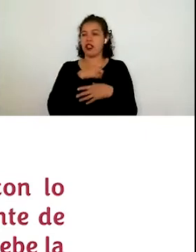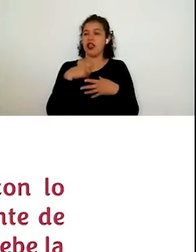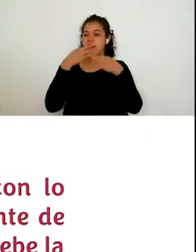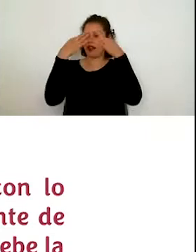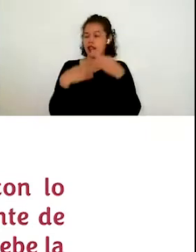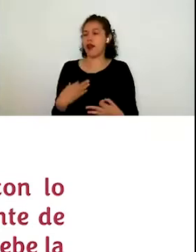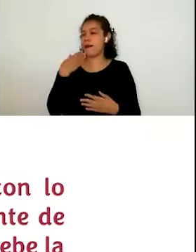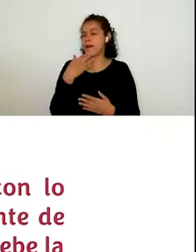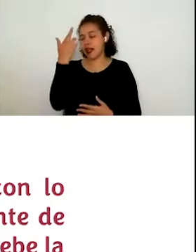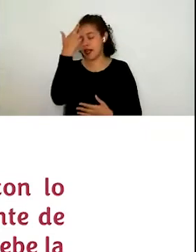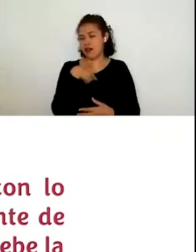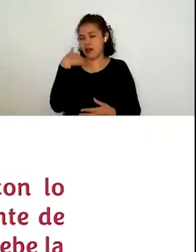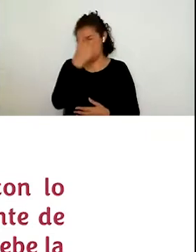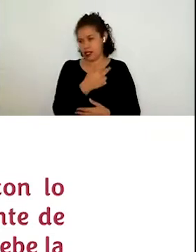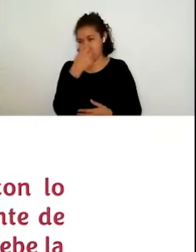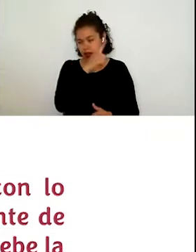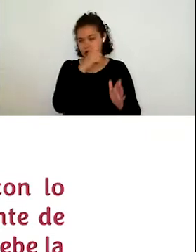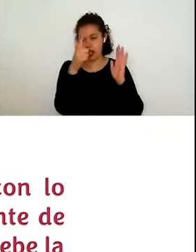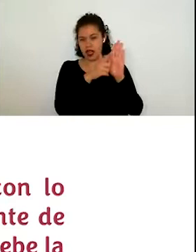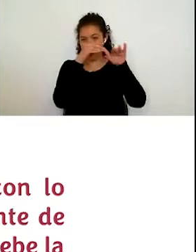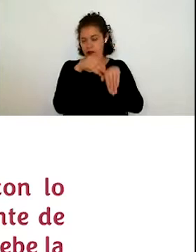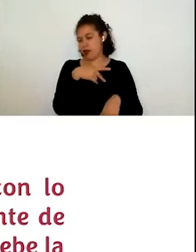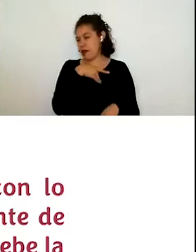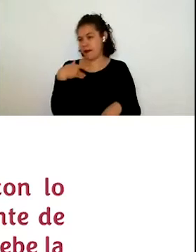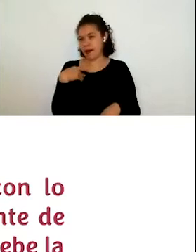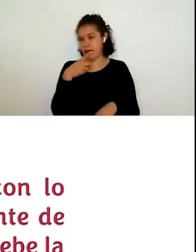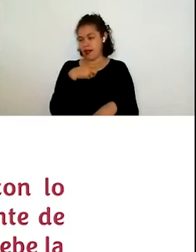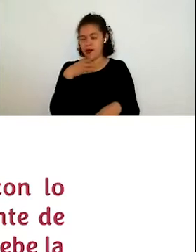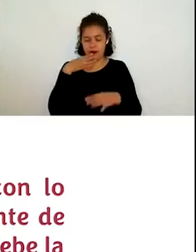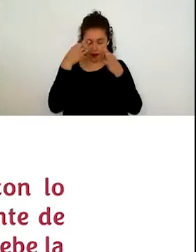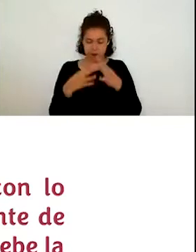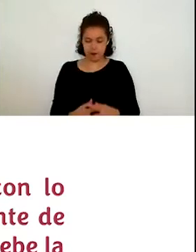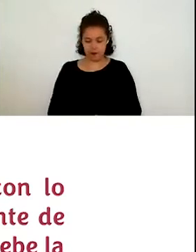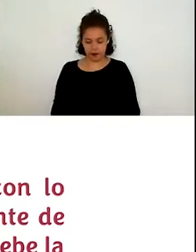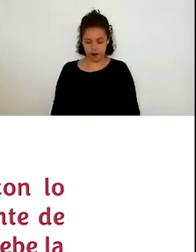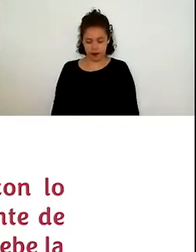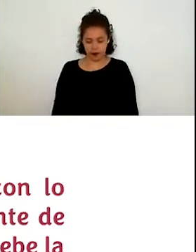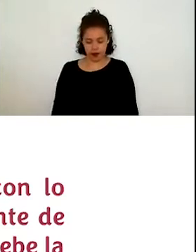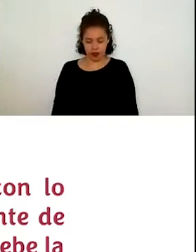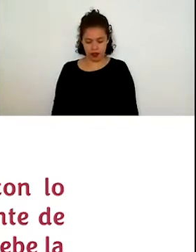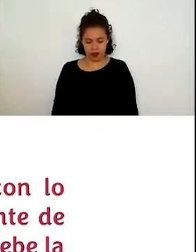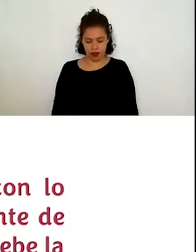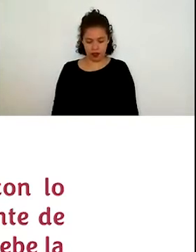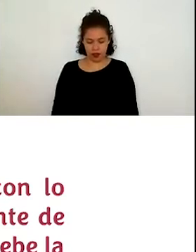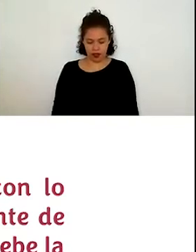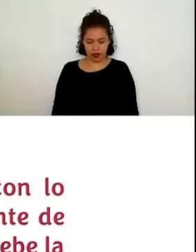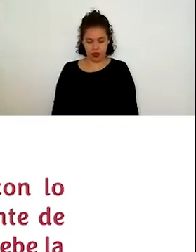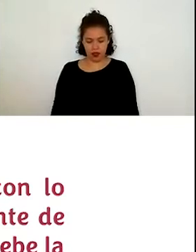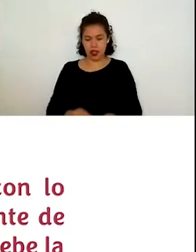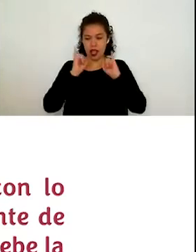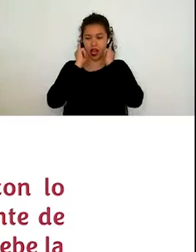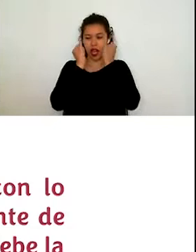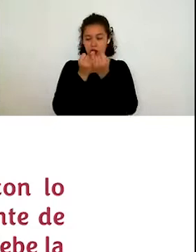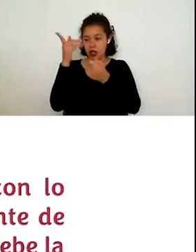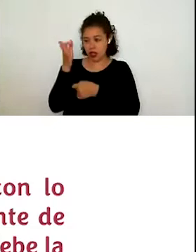completamente conforme a la legislación aplicable. No necesitan autorización de la Junta, pero